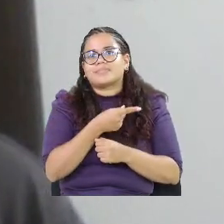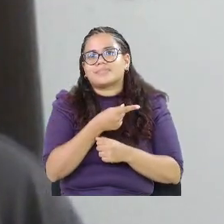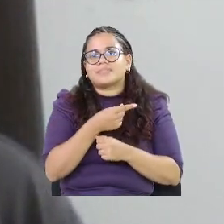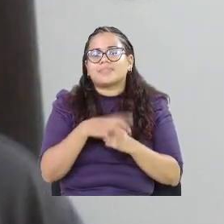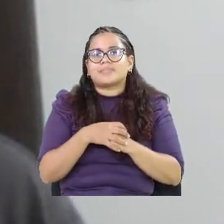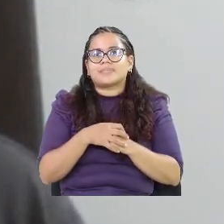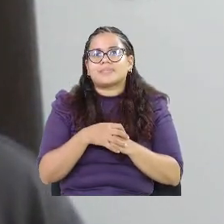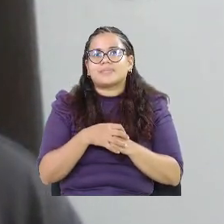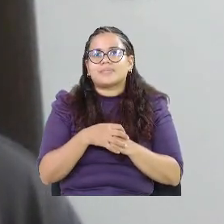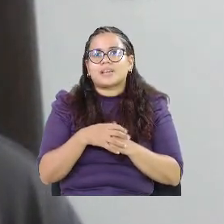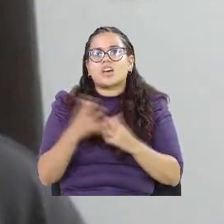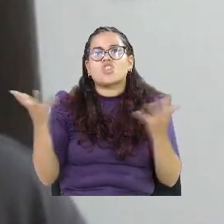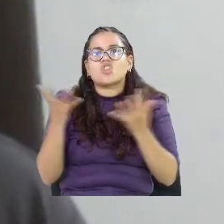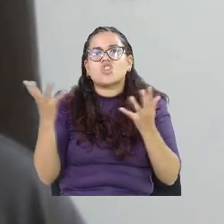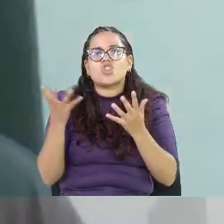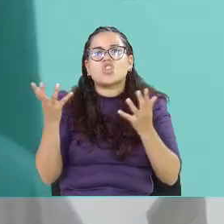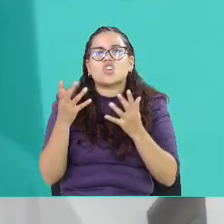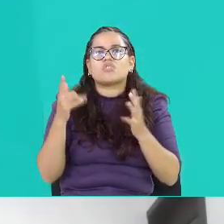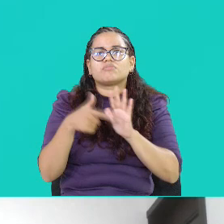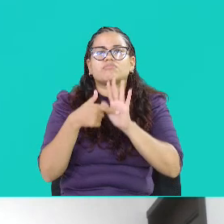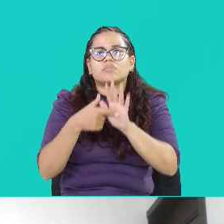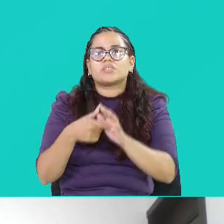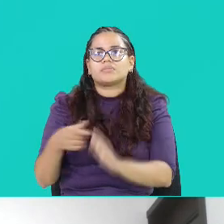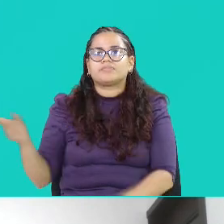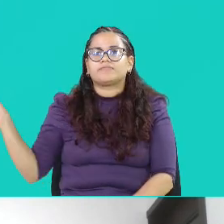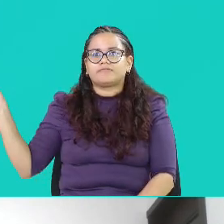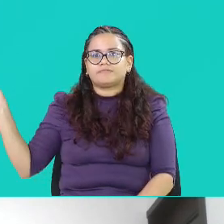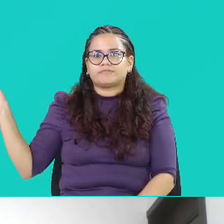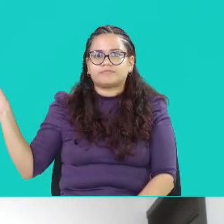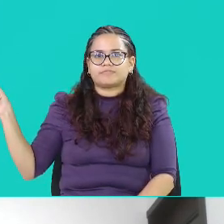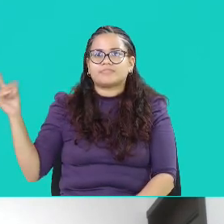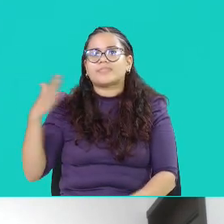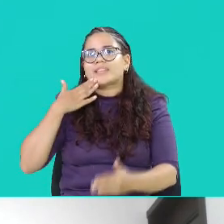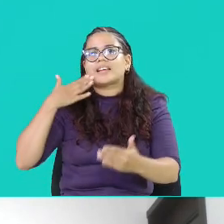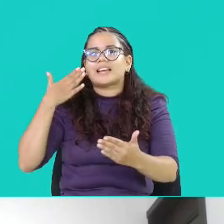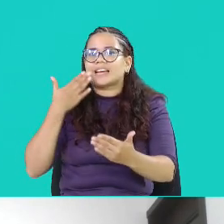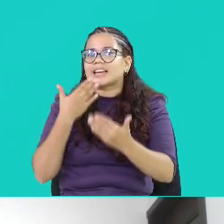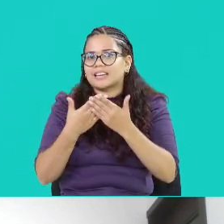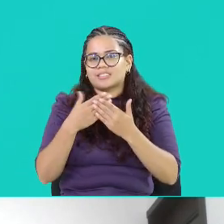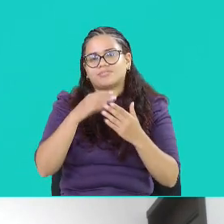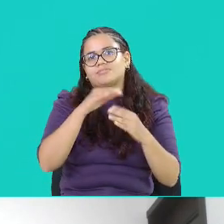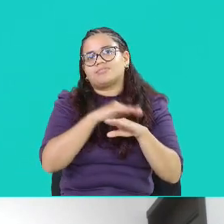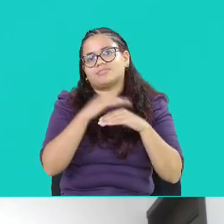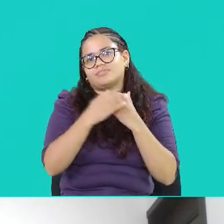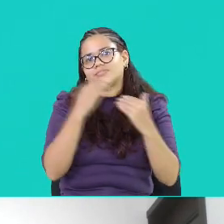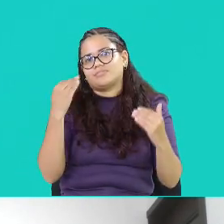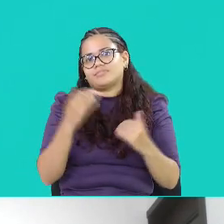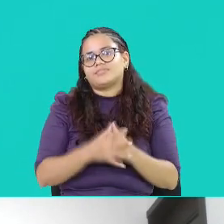sobre dónde nos pueden encontrar y muchas gracias por este tiempo.